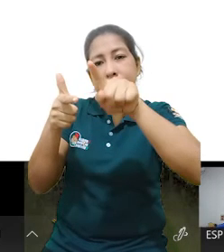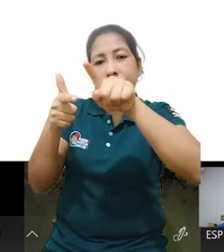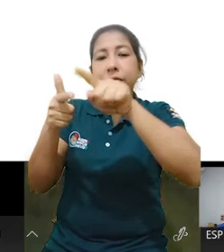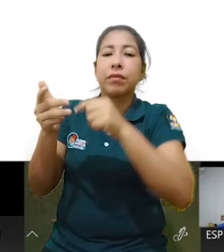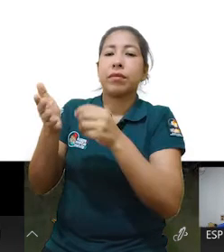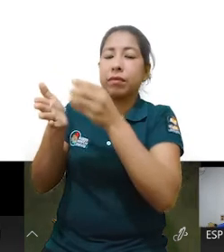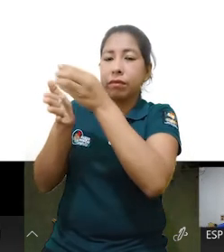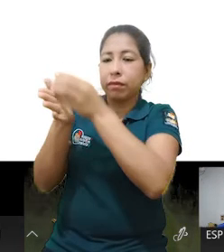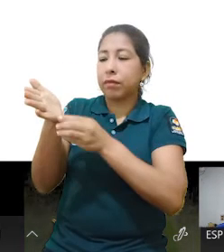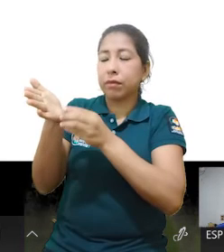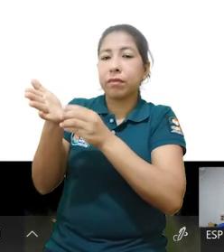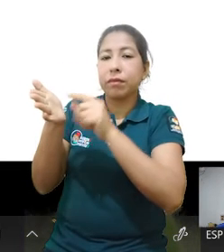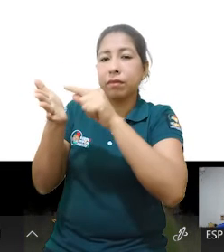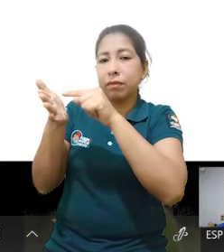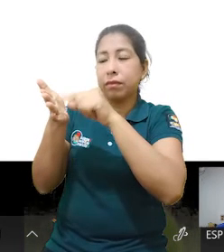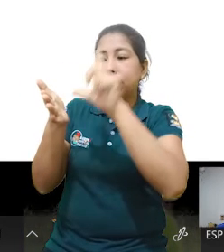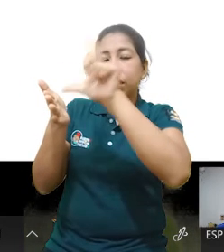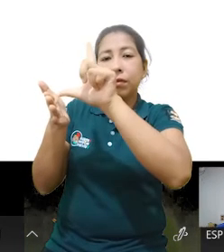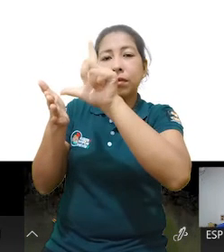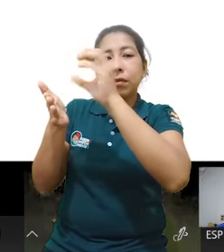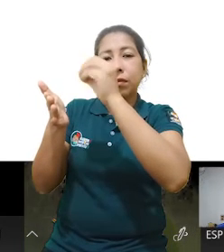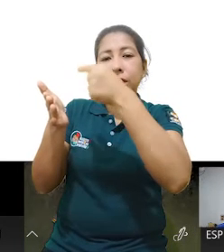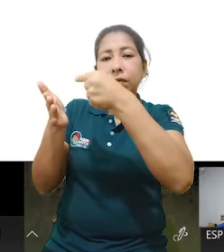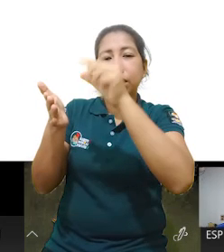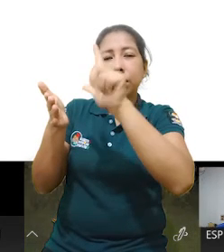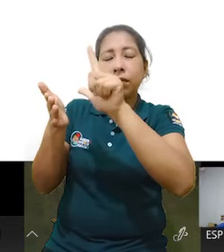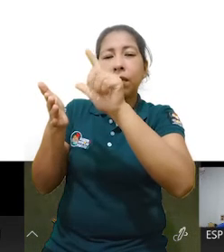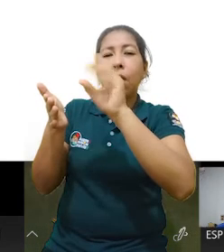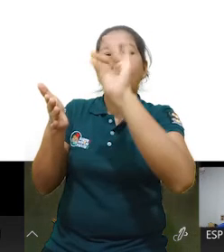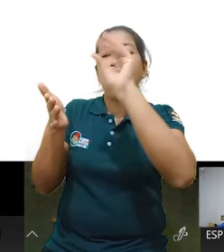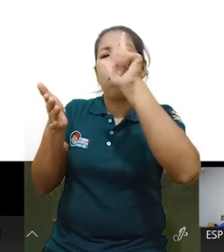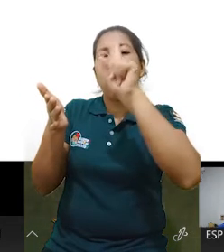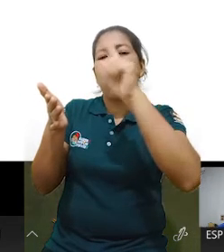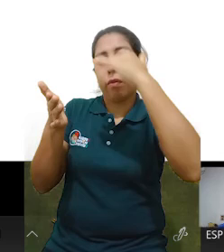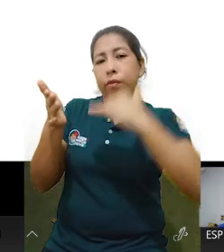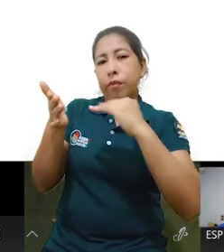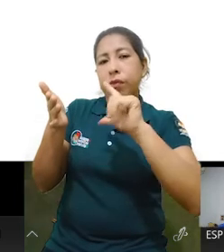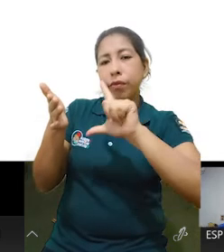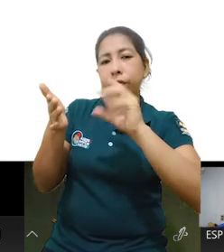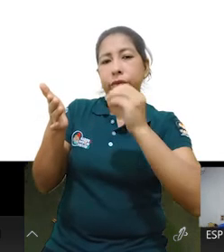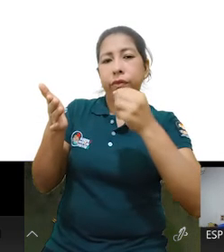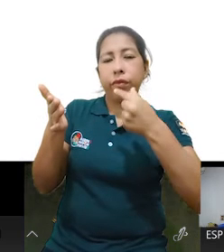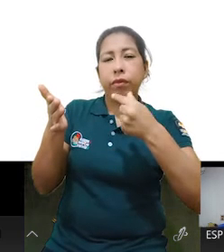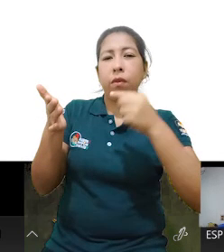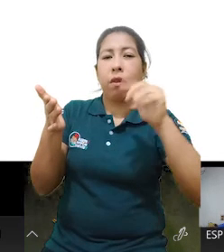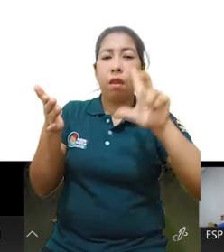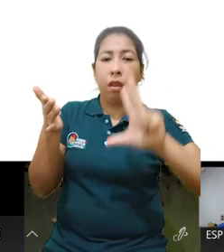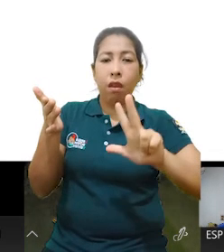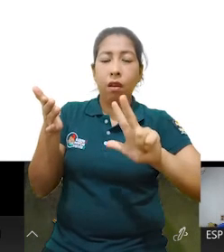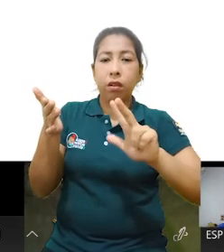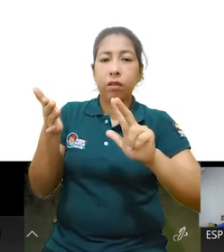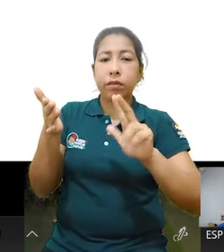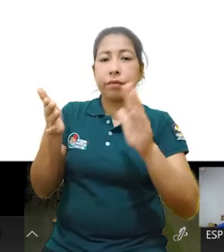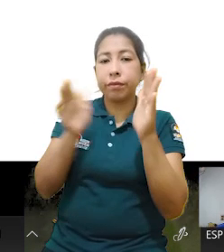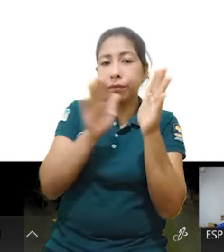logaritmo de 81 dividido entre logaritmo de 3, que sería su base. Hemos anotado la primera expresión.